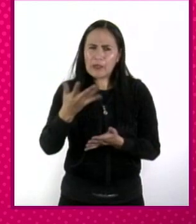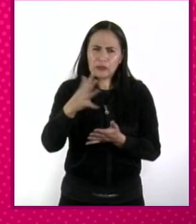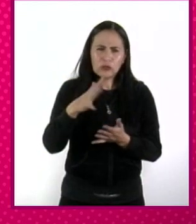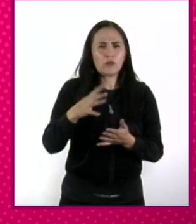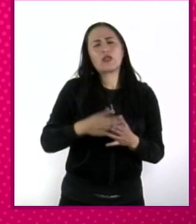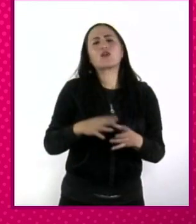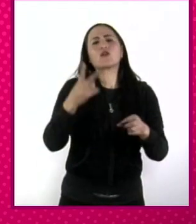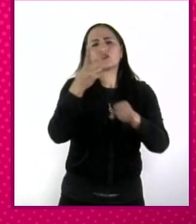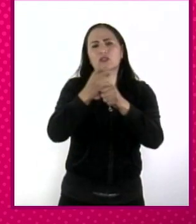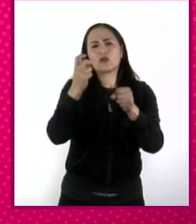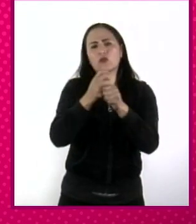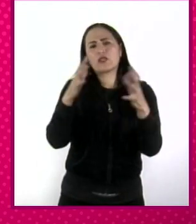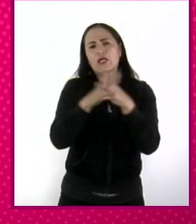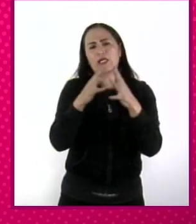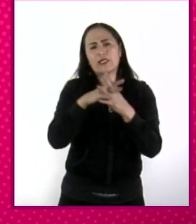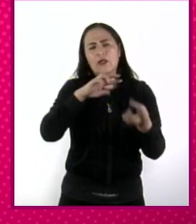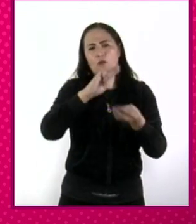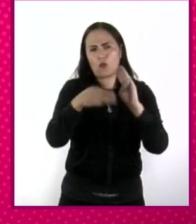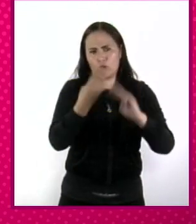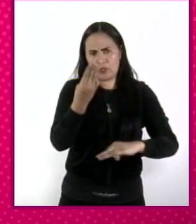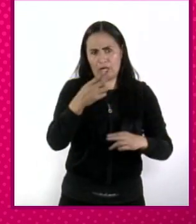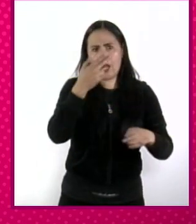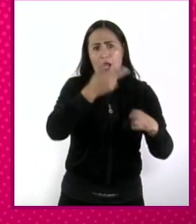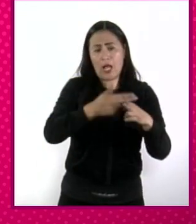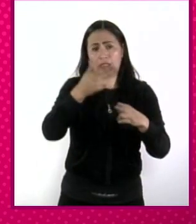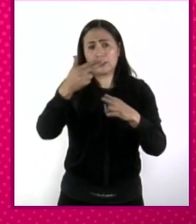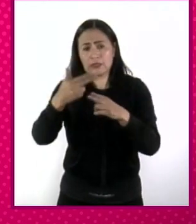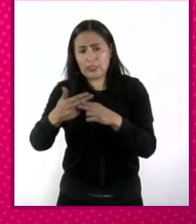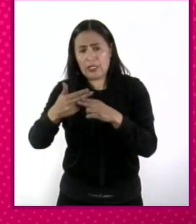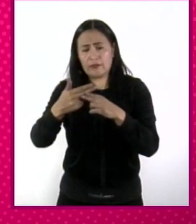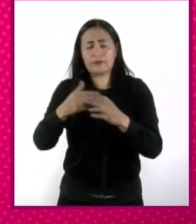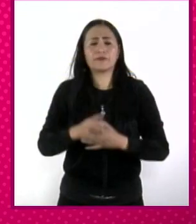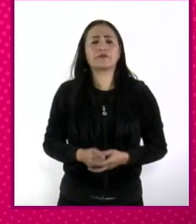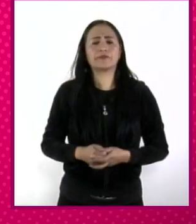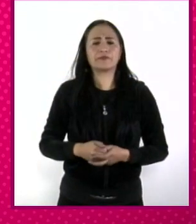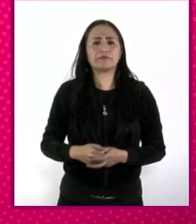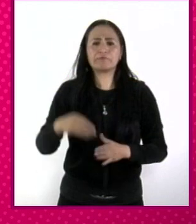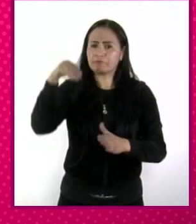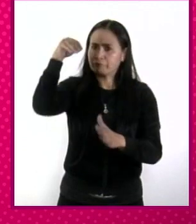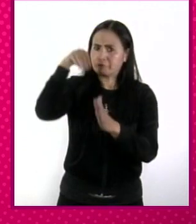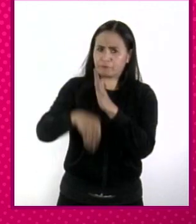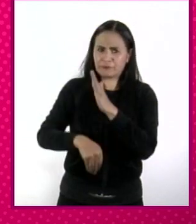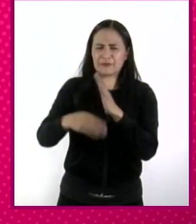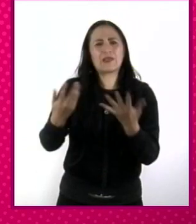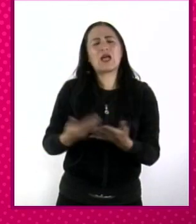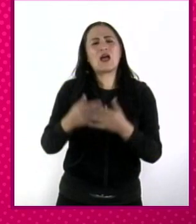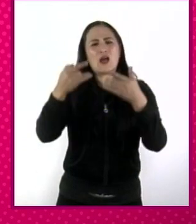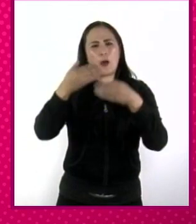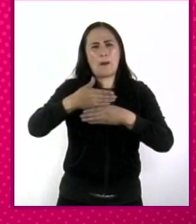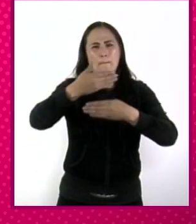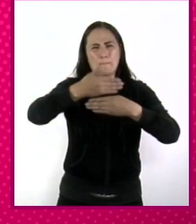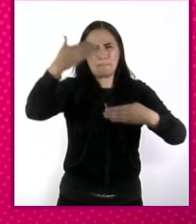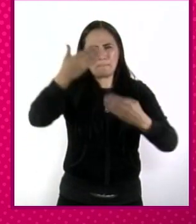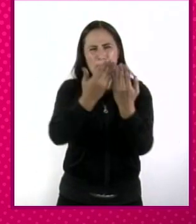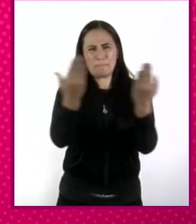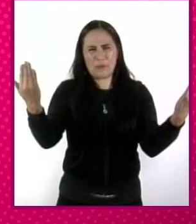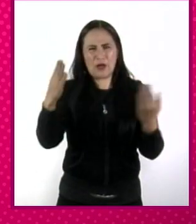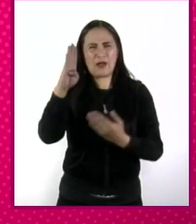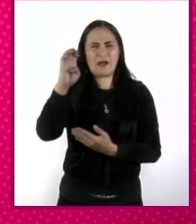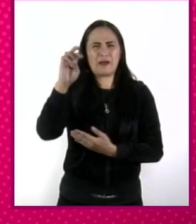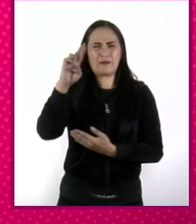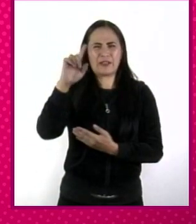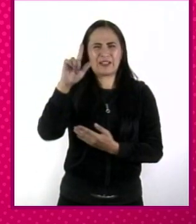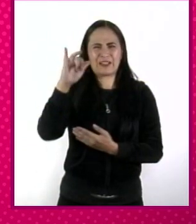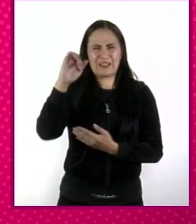Segunda Guerra Mundial hasta la caída del muro de Berlín, es decir, aproximadamente de